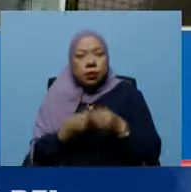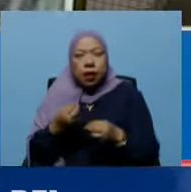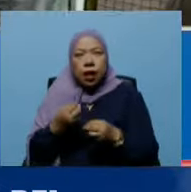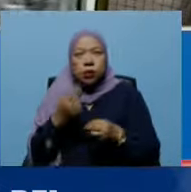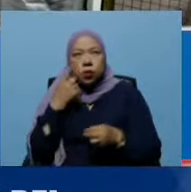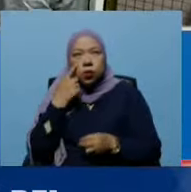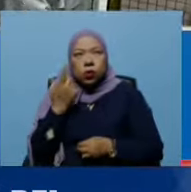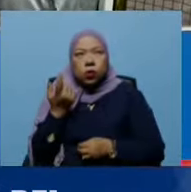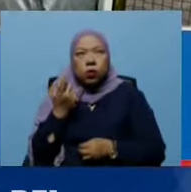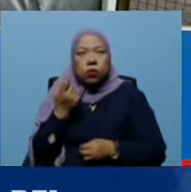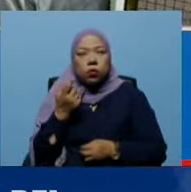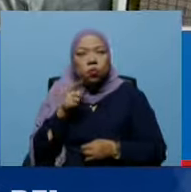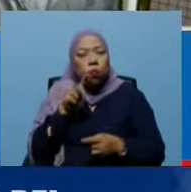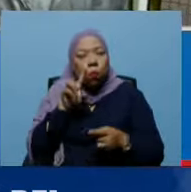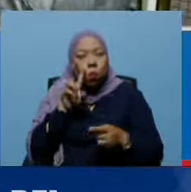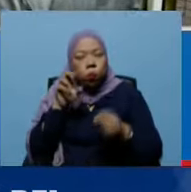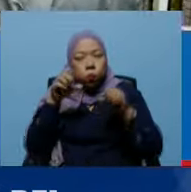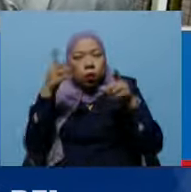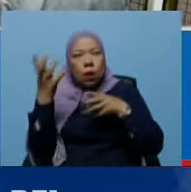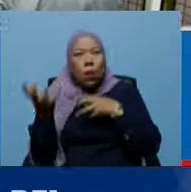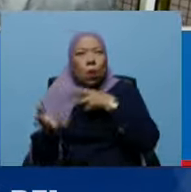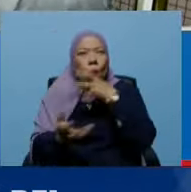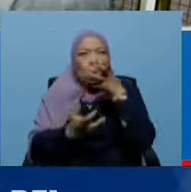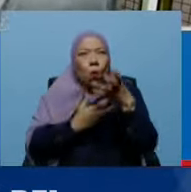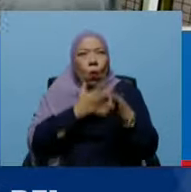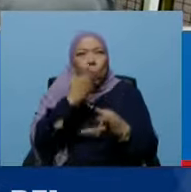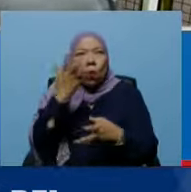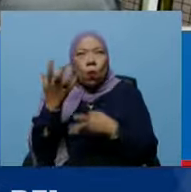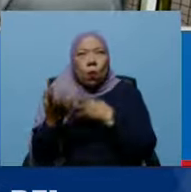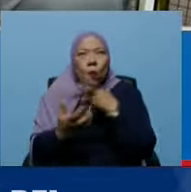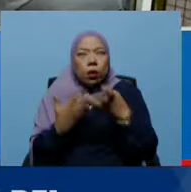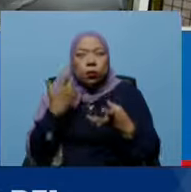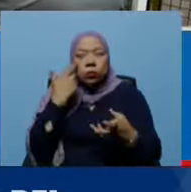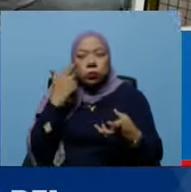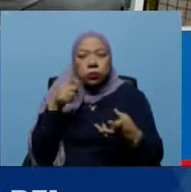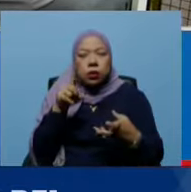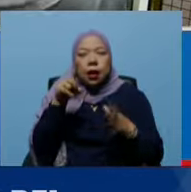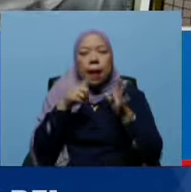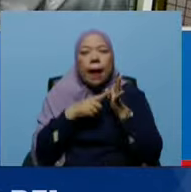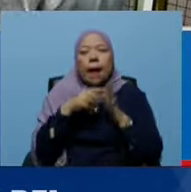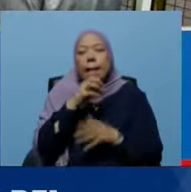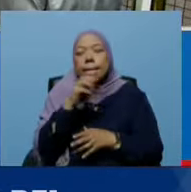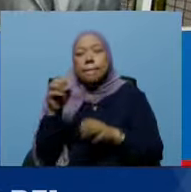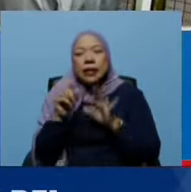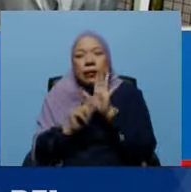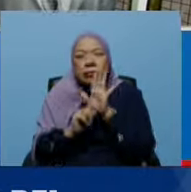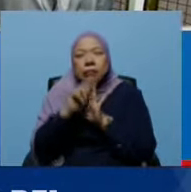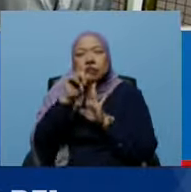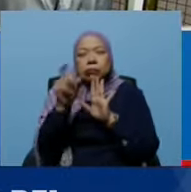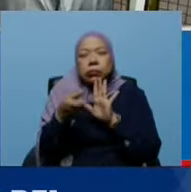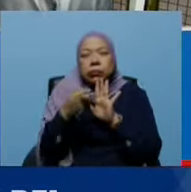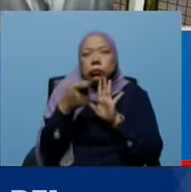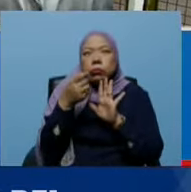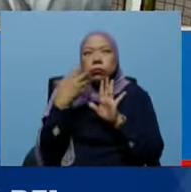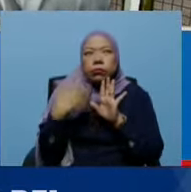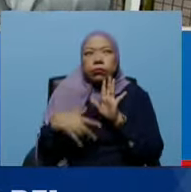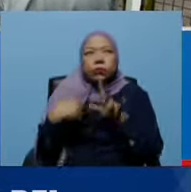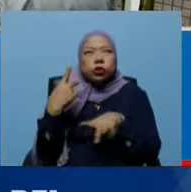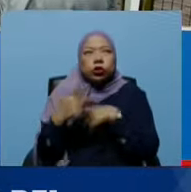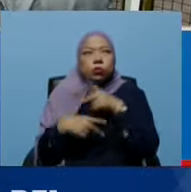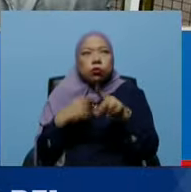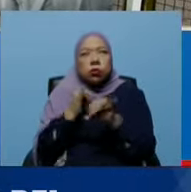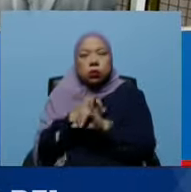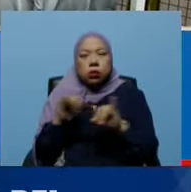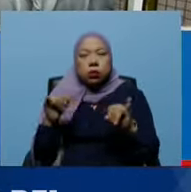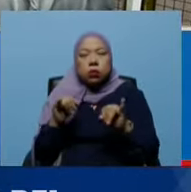aquí. Exacto. Por aquí pasa prendida en candela. ¿Ah? A 1000 grados aproximadamente. Y llega hasta el final del proceso allá.